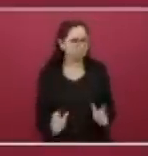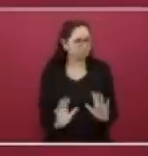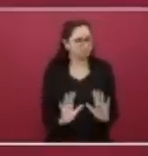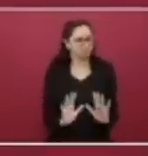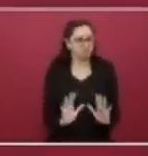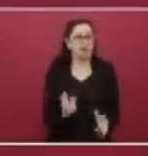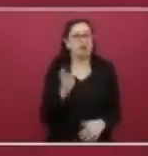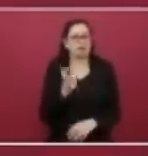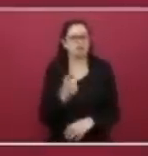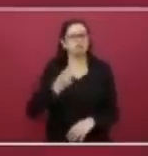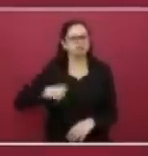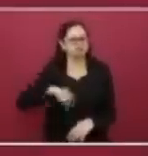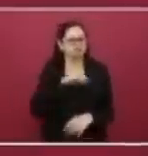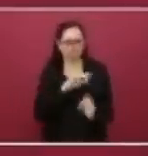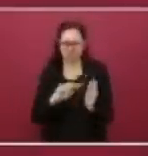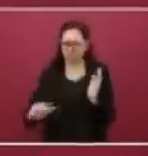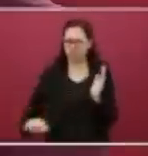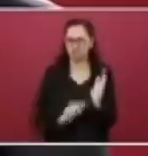suscribimos